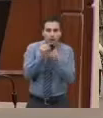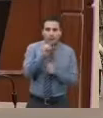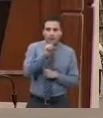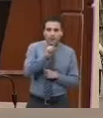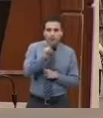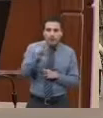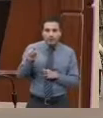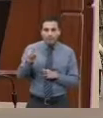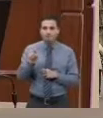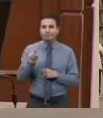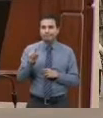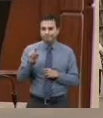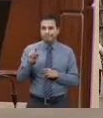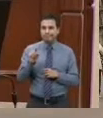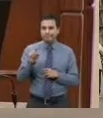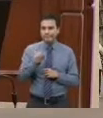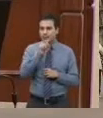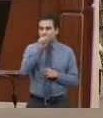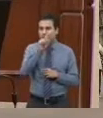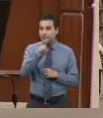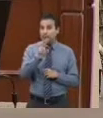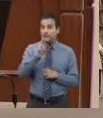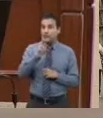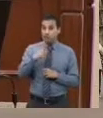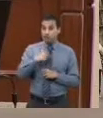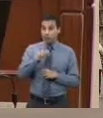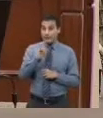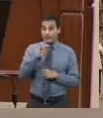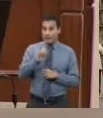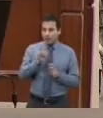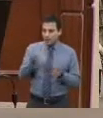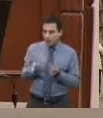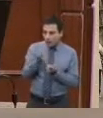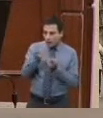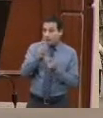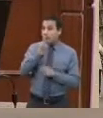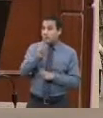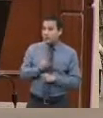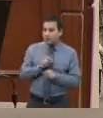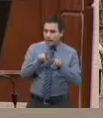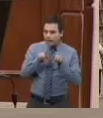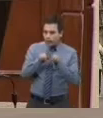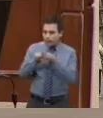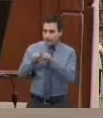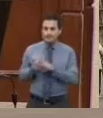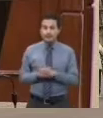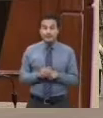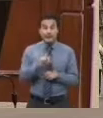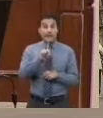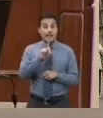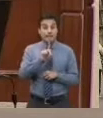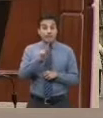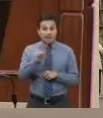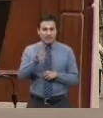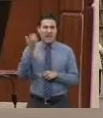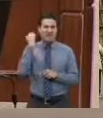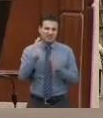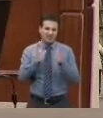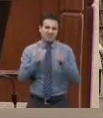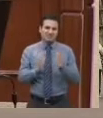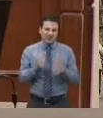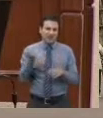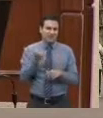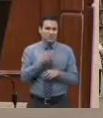contestan los requerimientos de esta autoridad. También se destaca que el Partido Verde ya había incurrido en una conducta similar en la